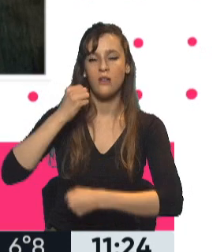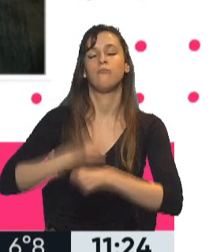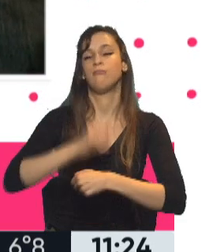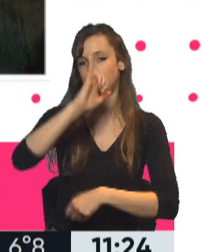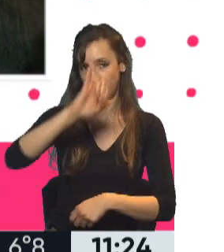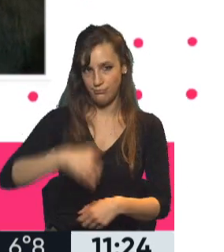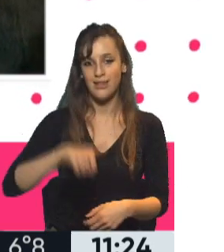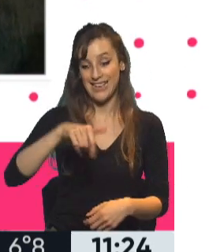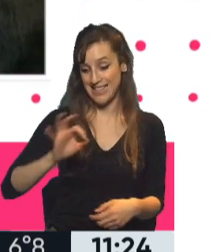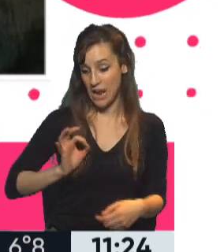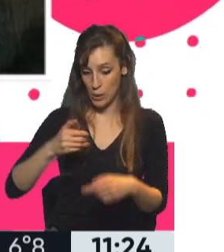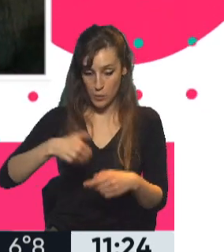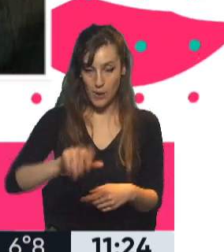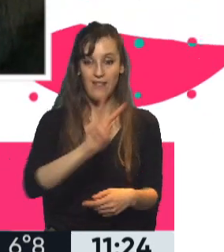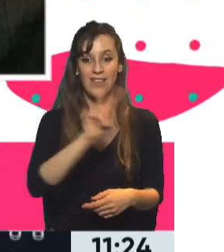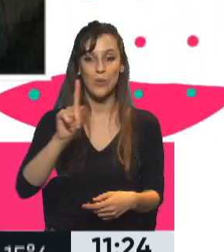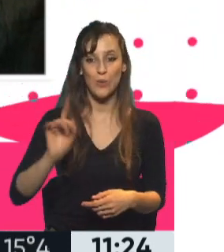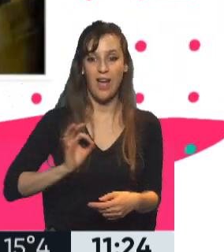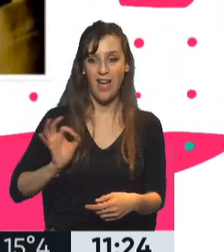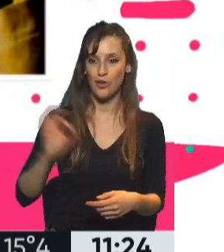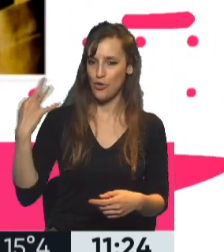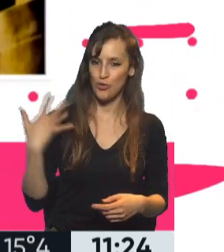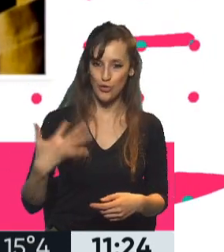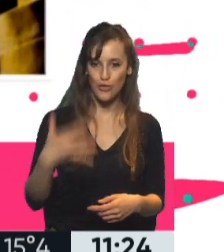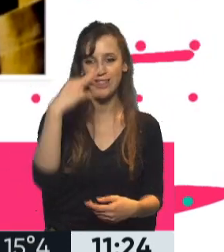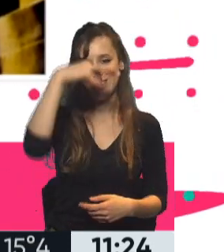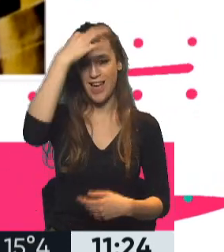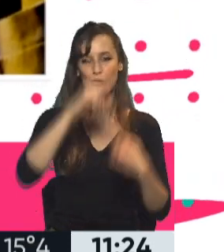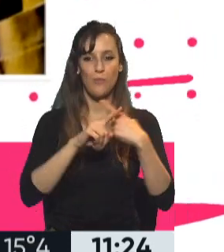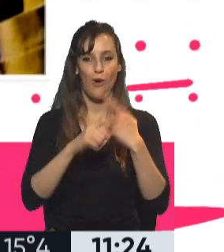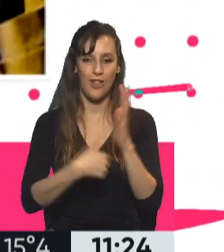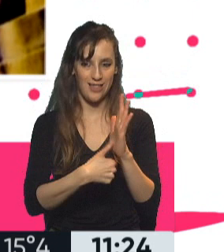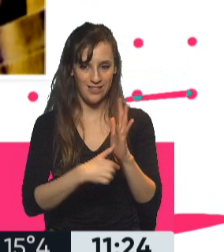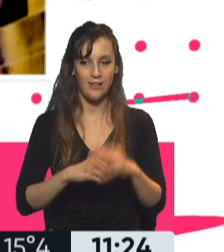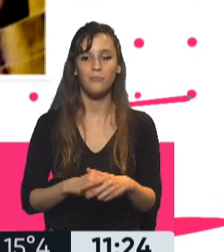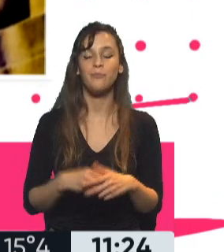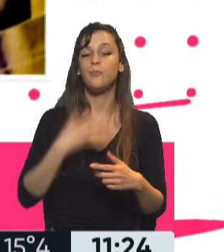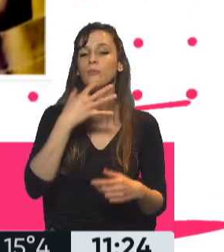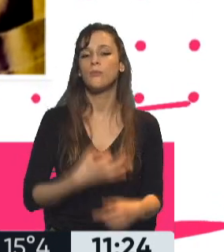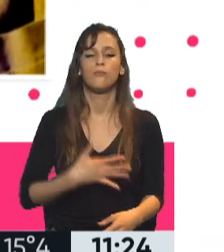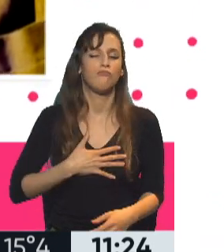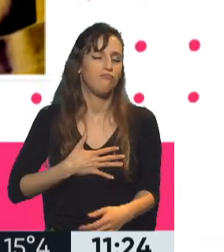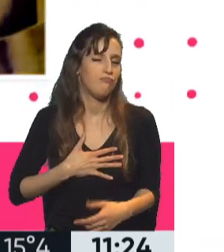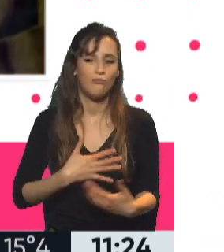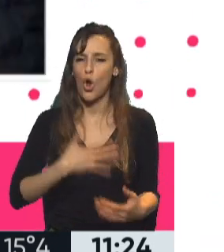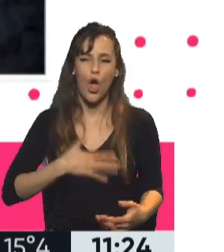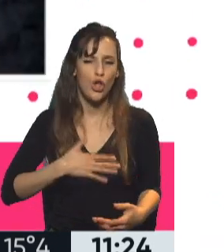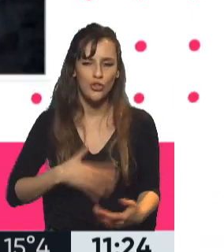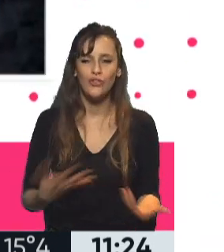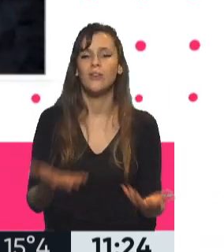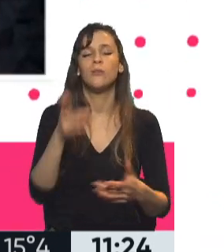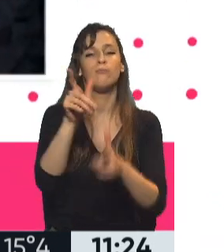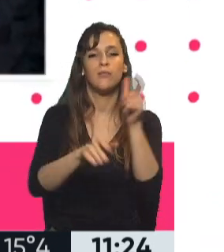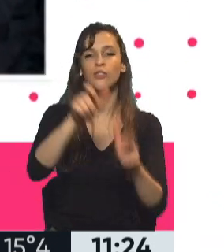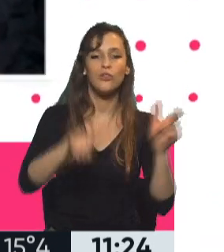ya 21, sí. Y la verdad que estamos muy contentos porque está participando mucha gente y los invito